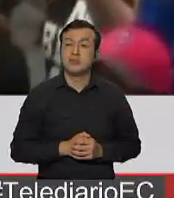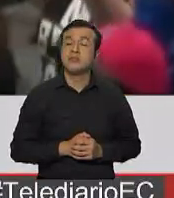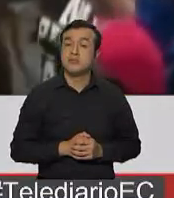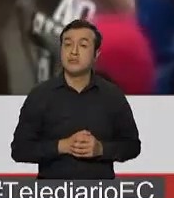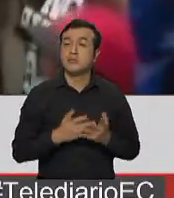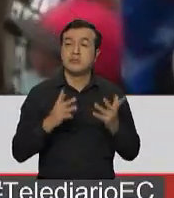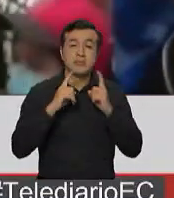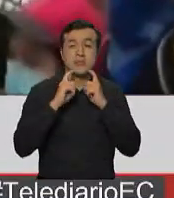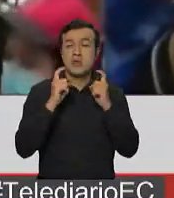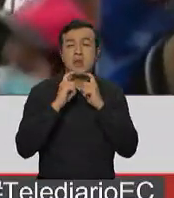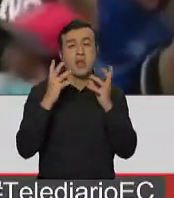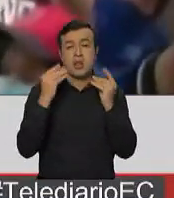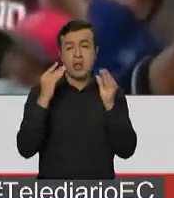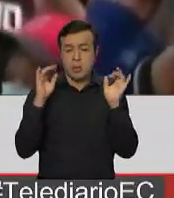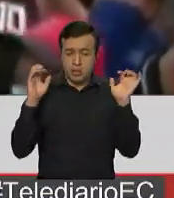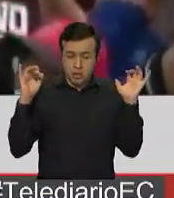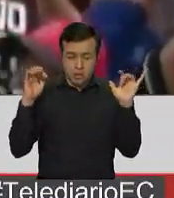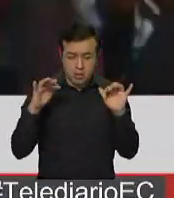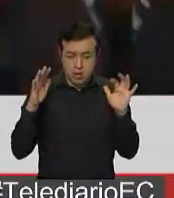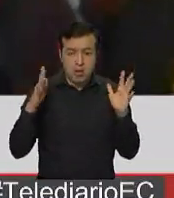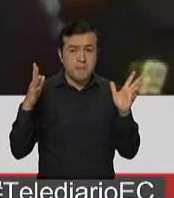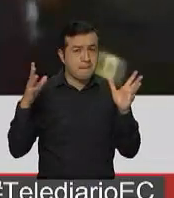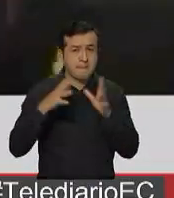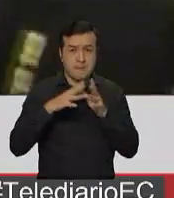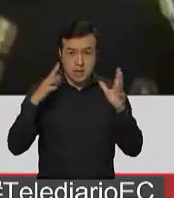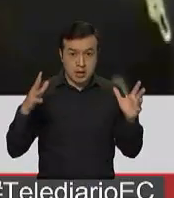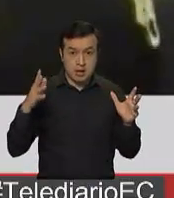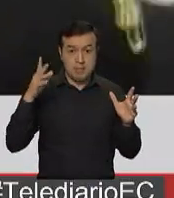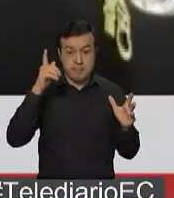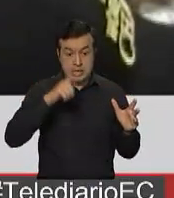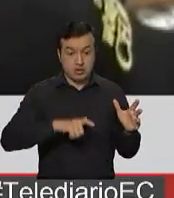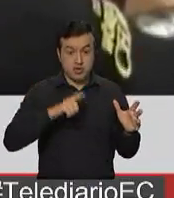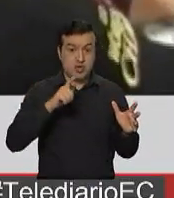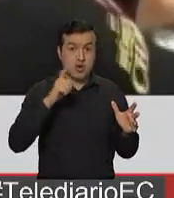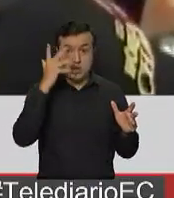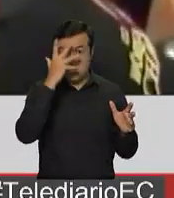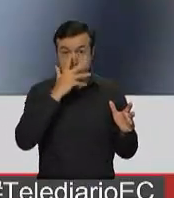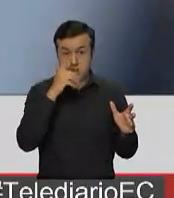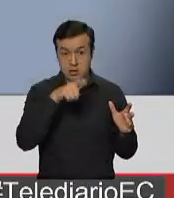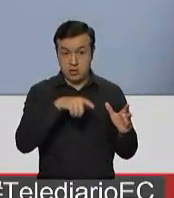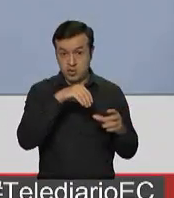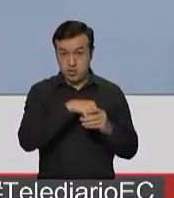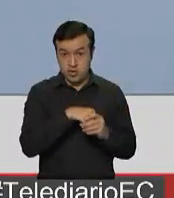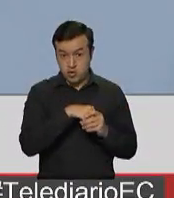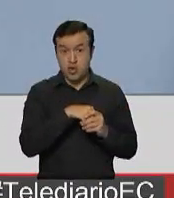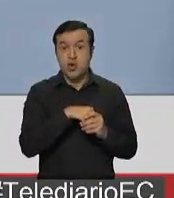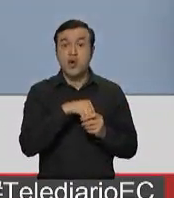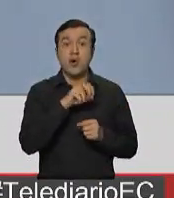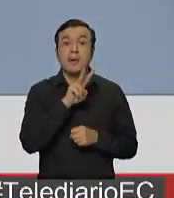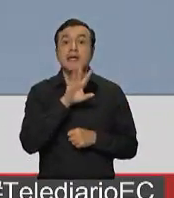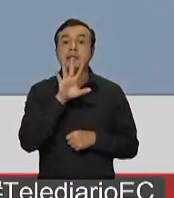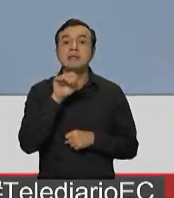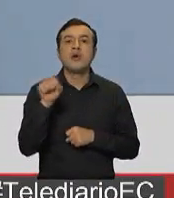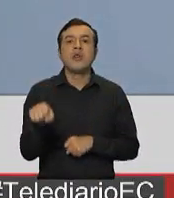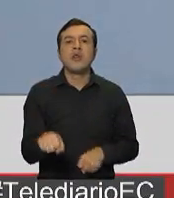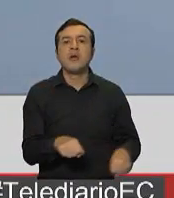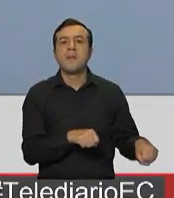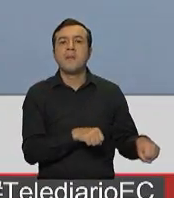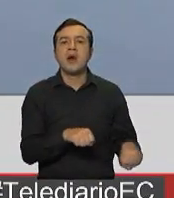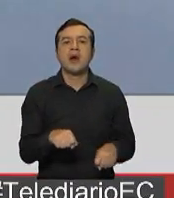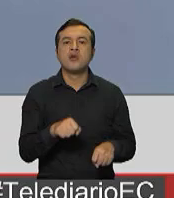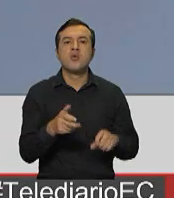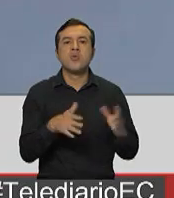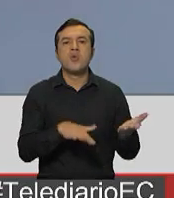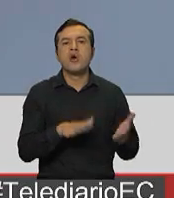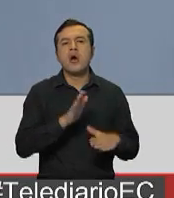Esta fue la mayor protesta por la justicia racial desde la muerte del afroamericano George Floyd el pasado 25 de mayo, asfixiado por